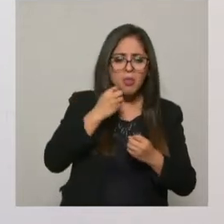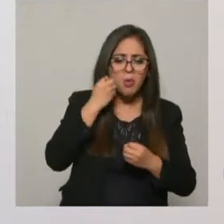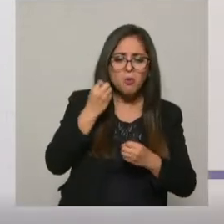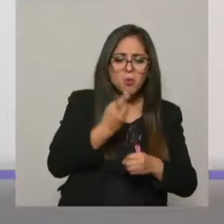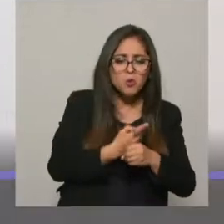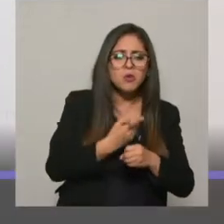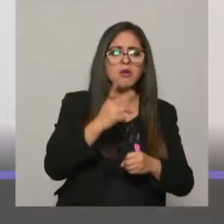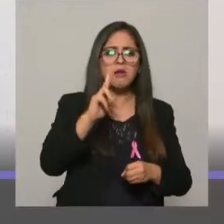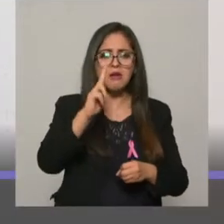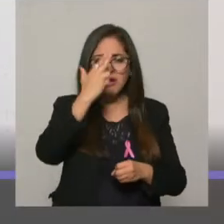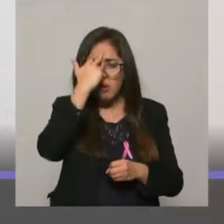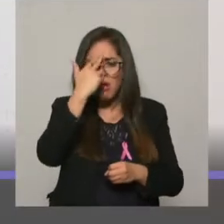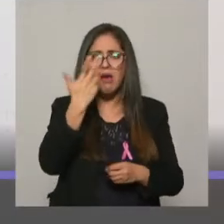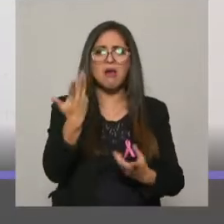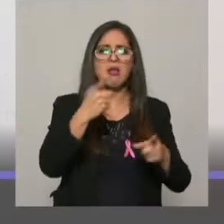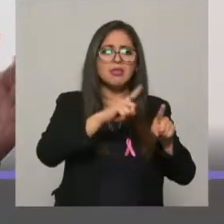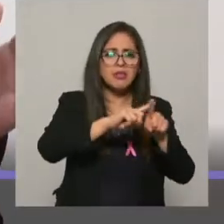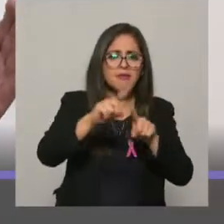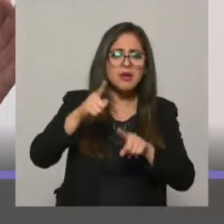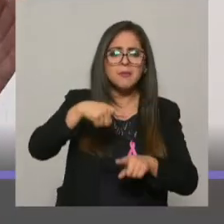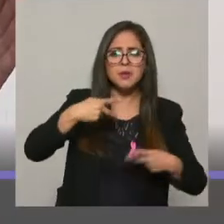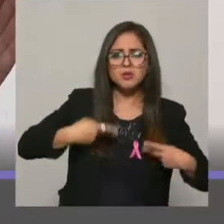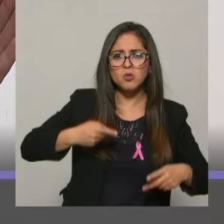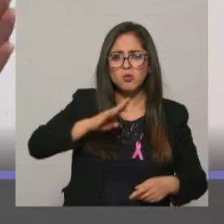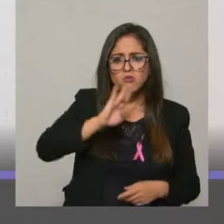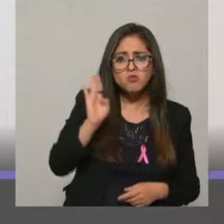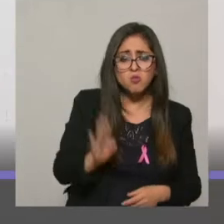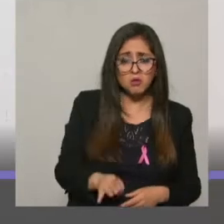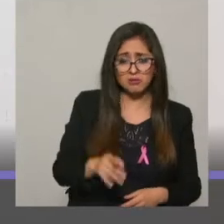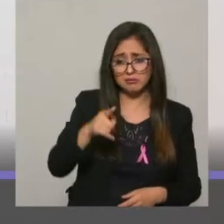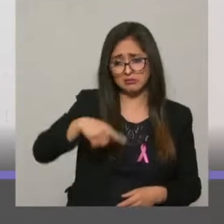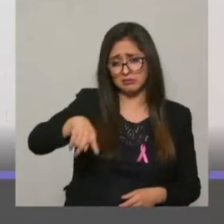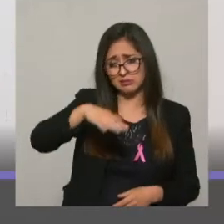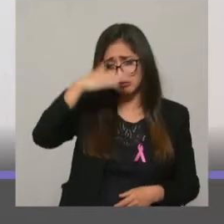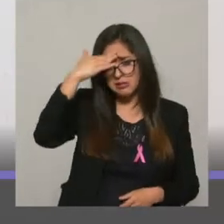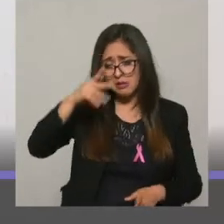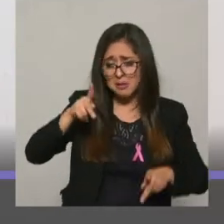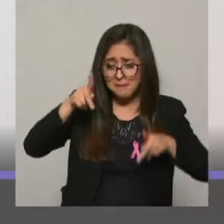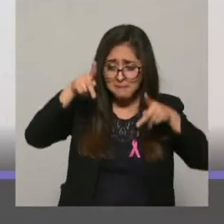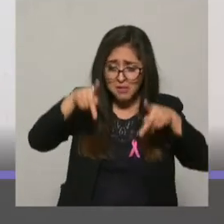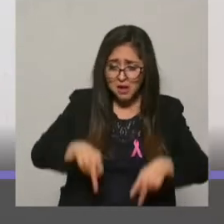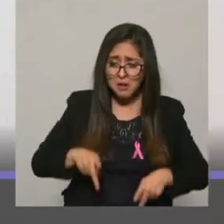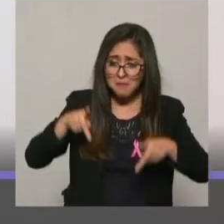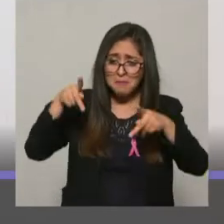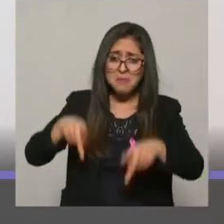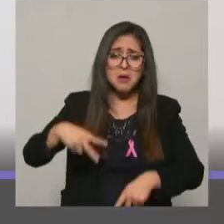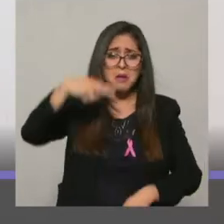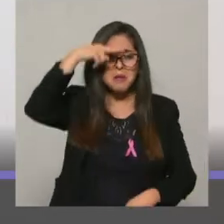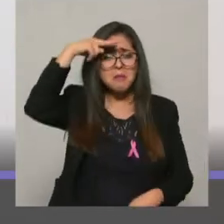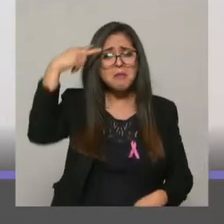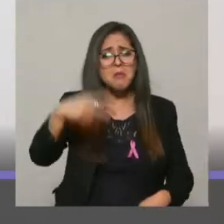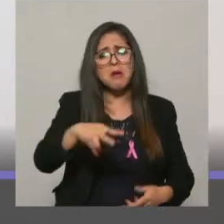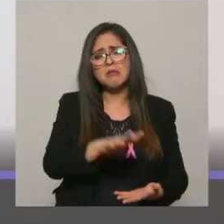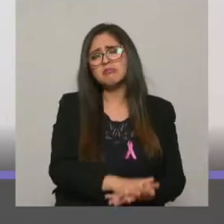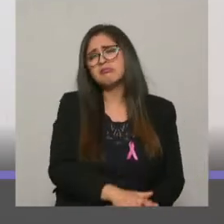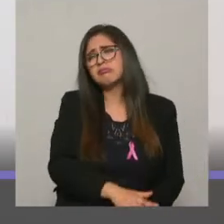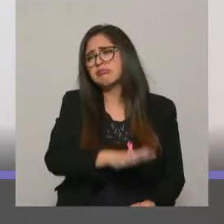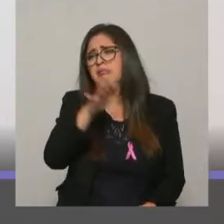distintos muertos. El panteón mexicano es inmenso. Hay grandes